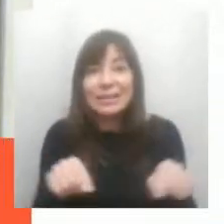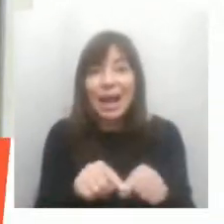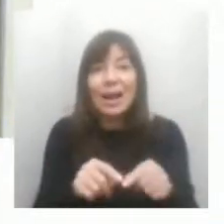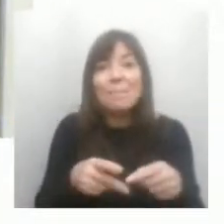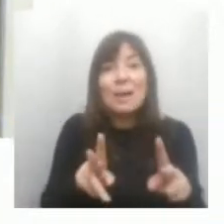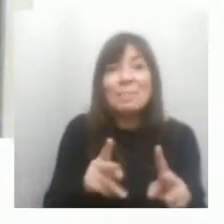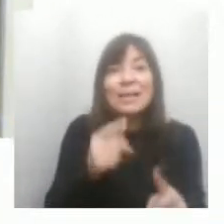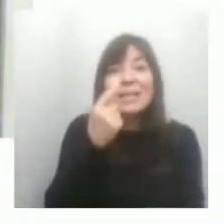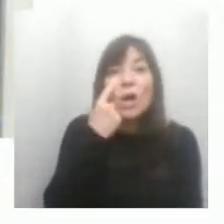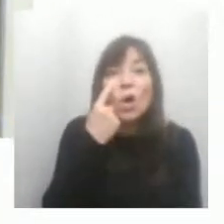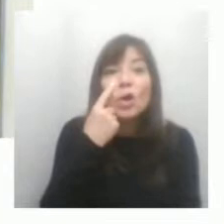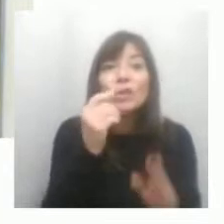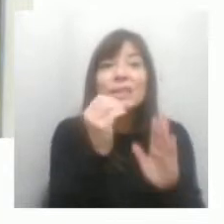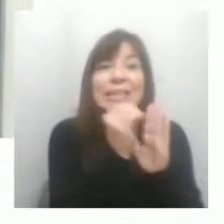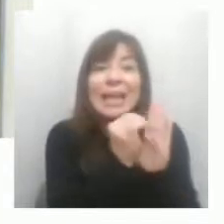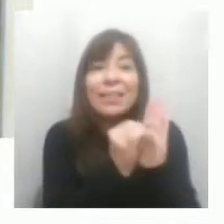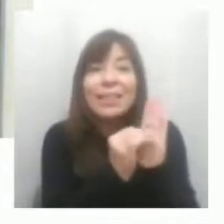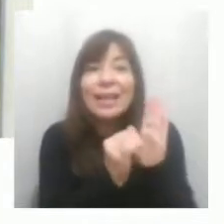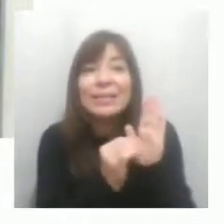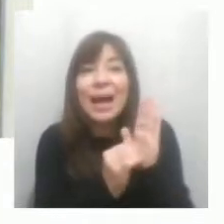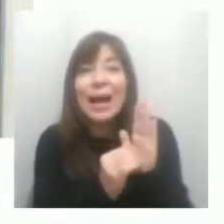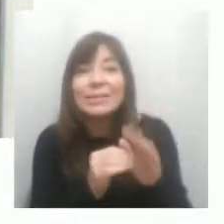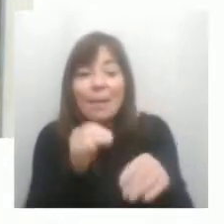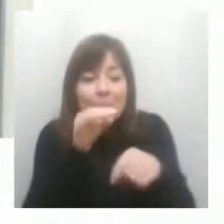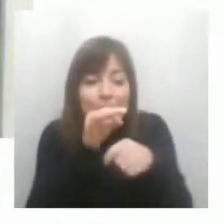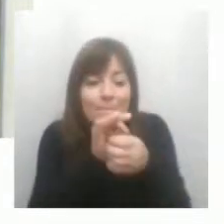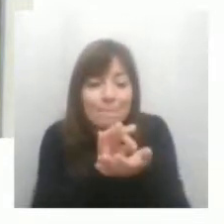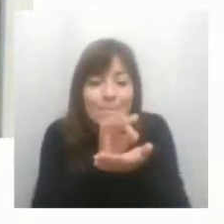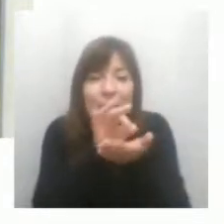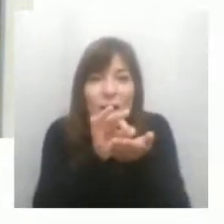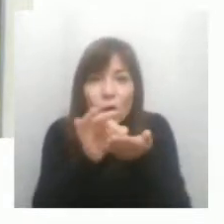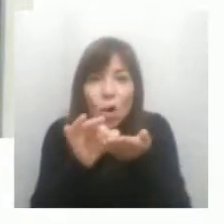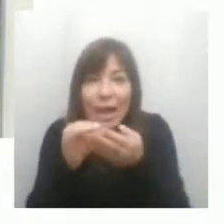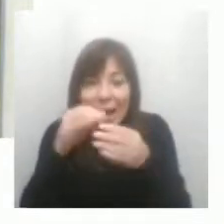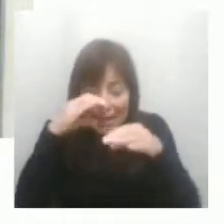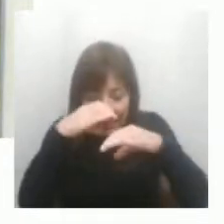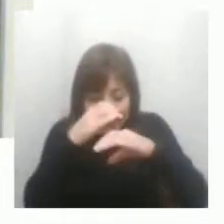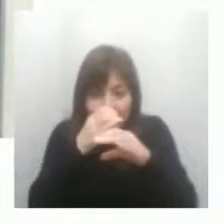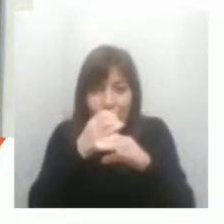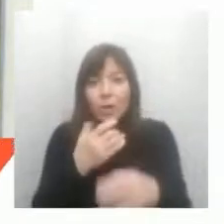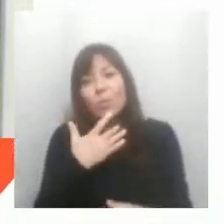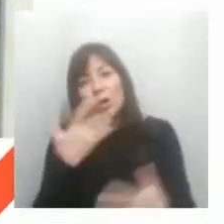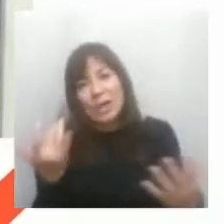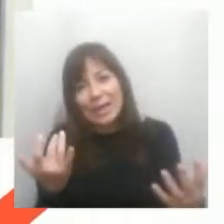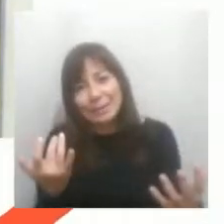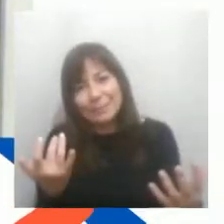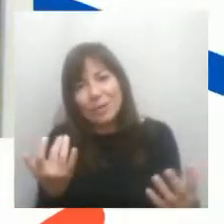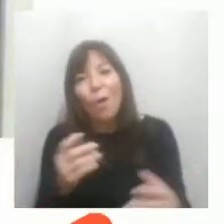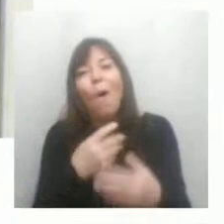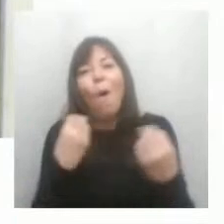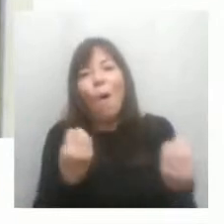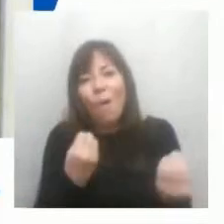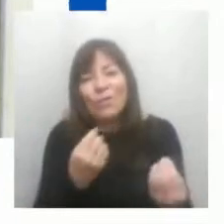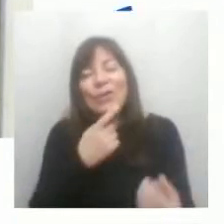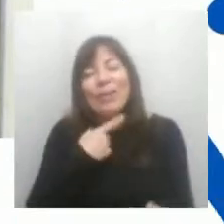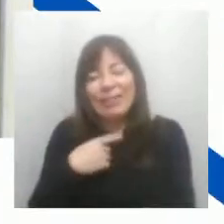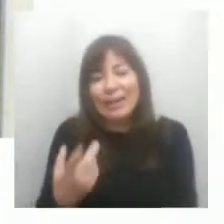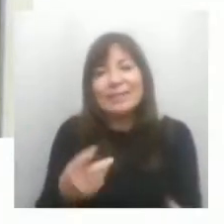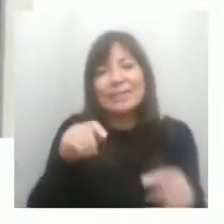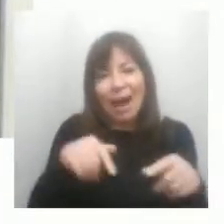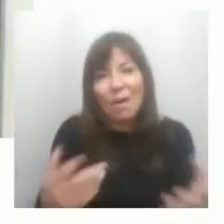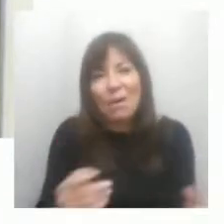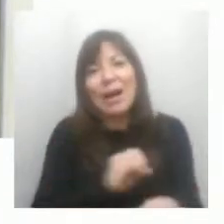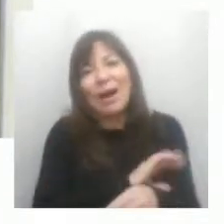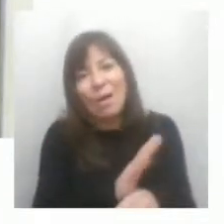conocer en detalle el mundo de los microorganismos. ¿Por qué? Se imaginarán, porque obviamente es un tema que nos interesa abordar ahora. Existe